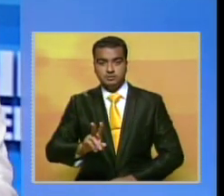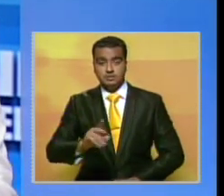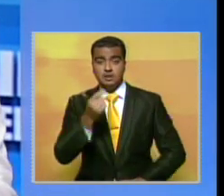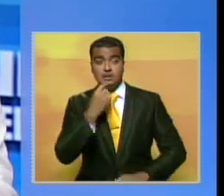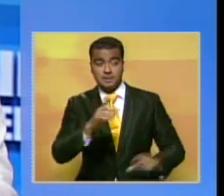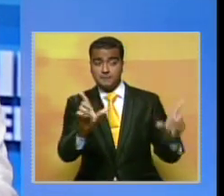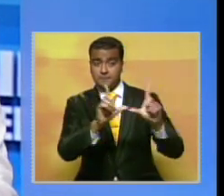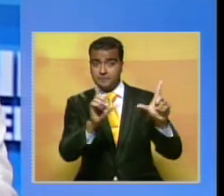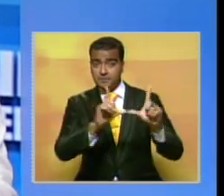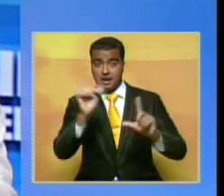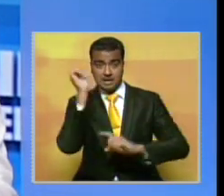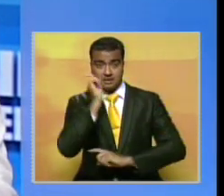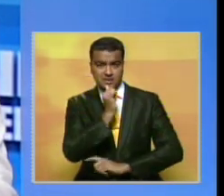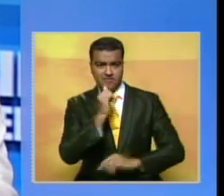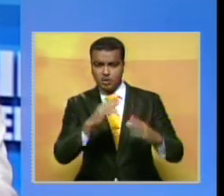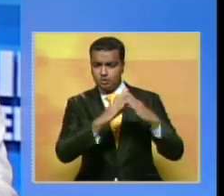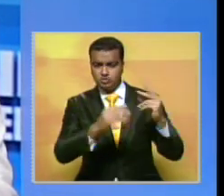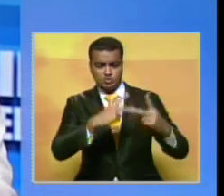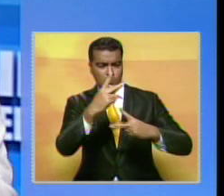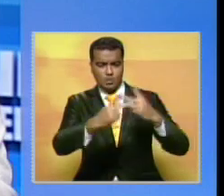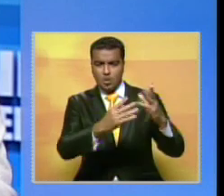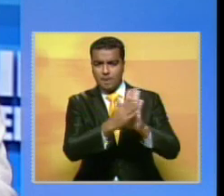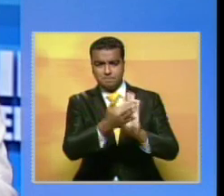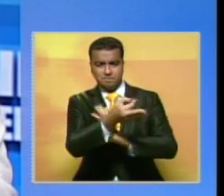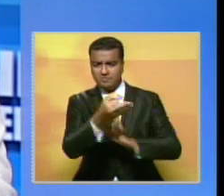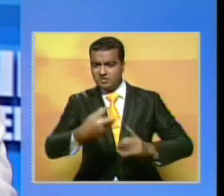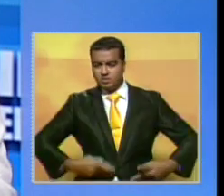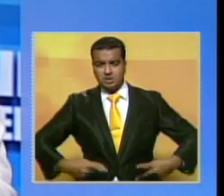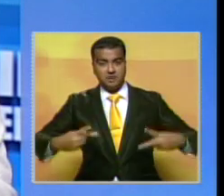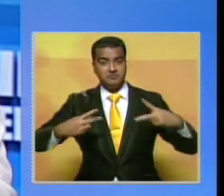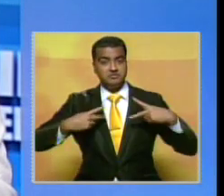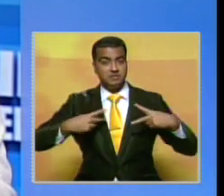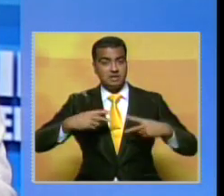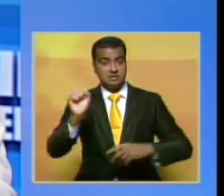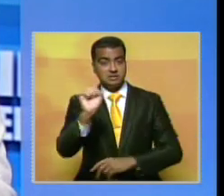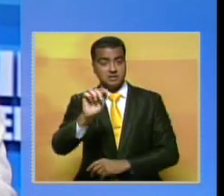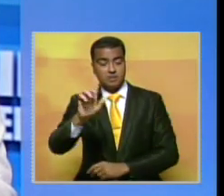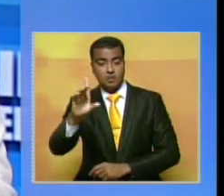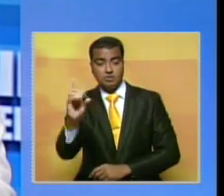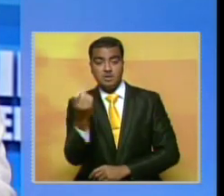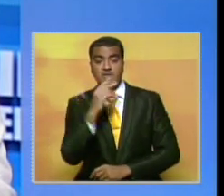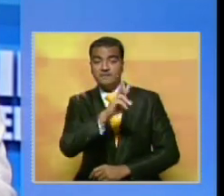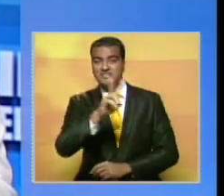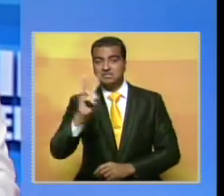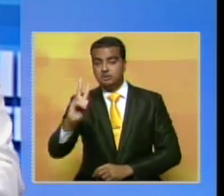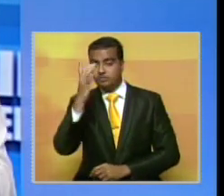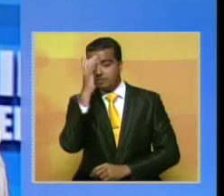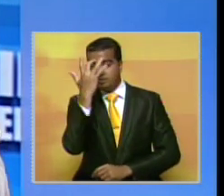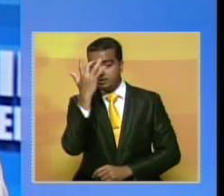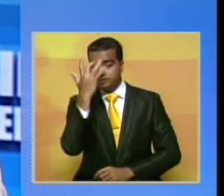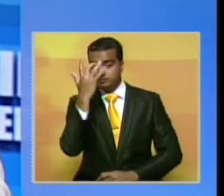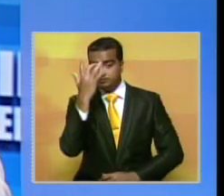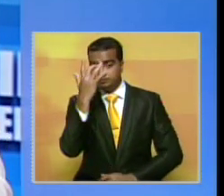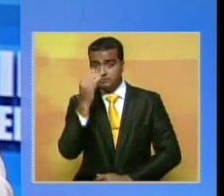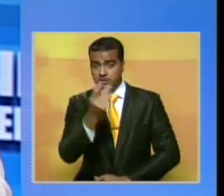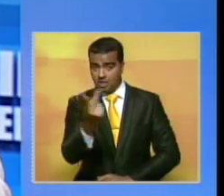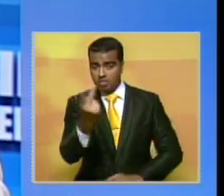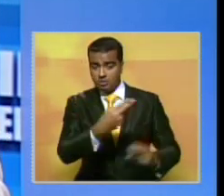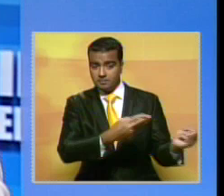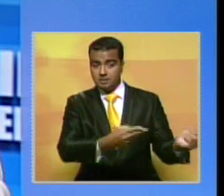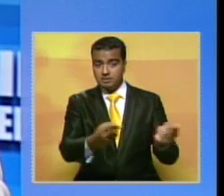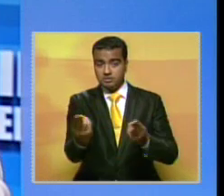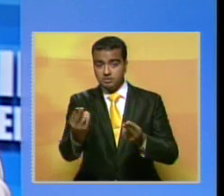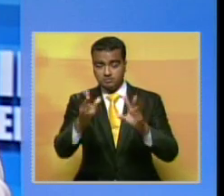Sensacional dedicará todo su programa a la vida y obra de Simón Díaz este sábado 22 de febrero. Quedan esas dos invitaciones